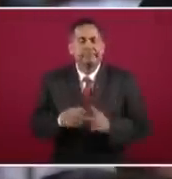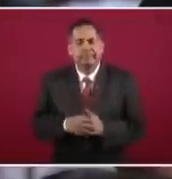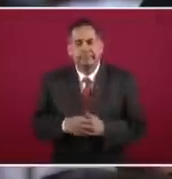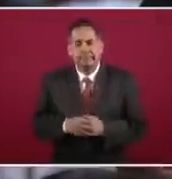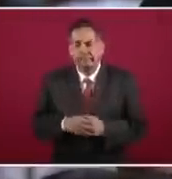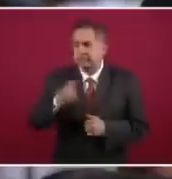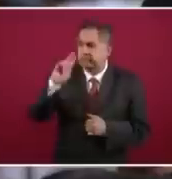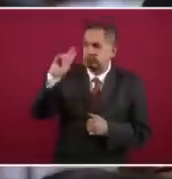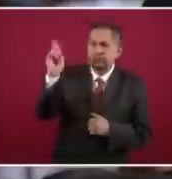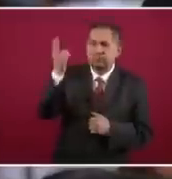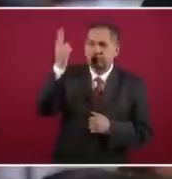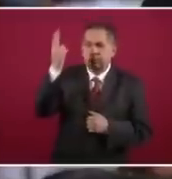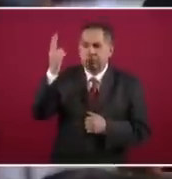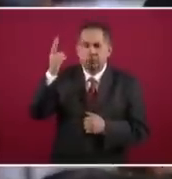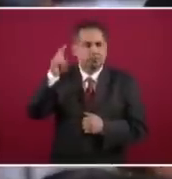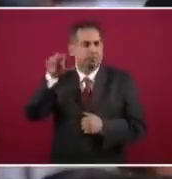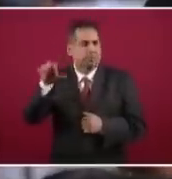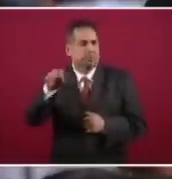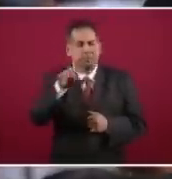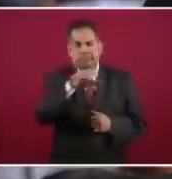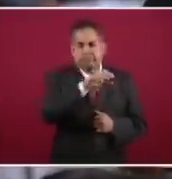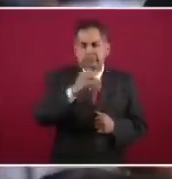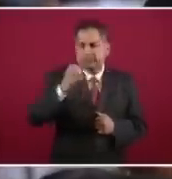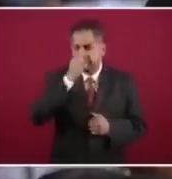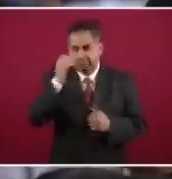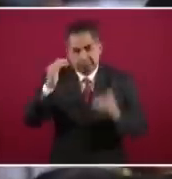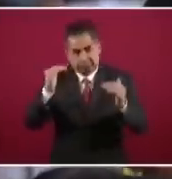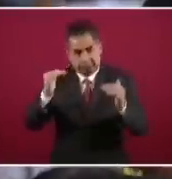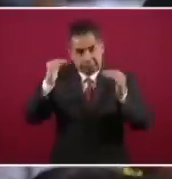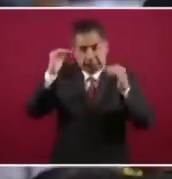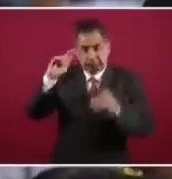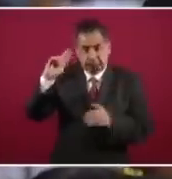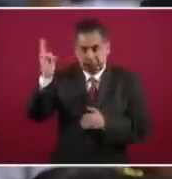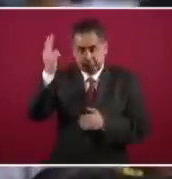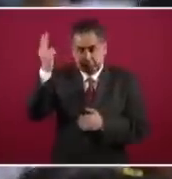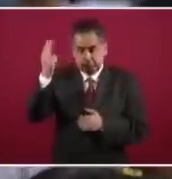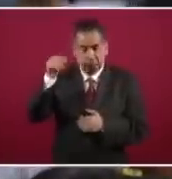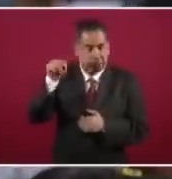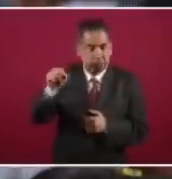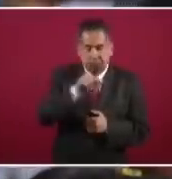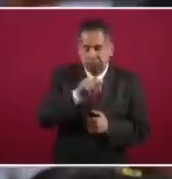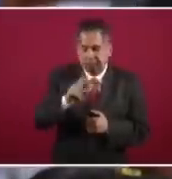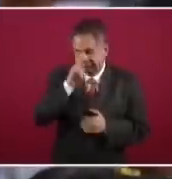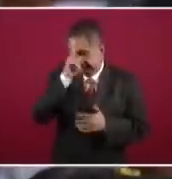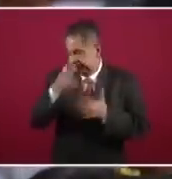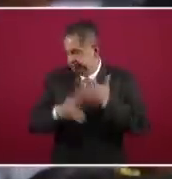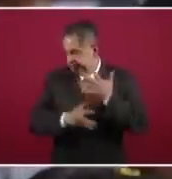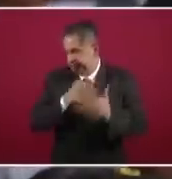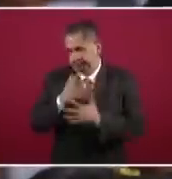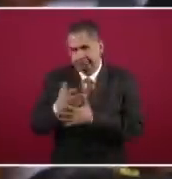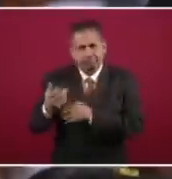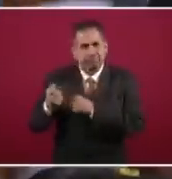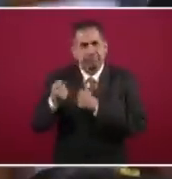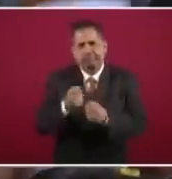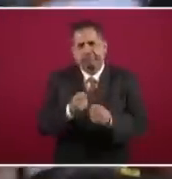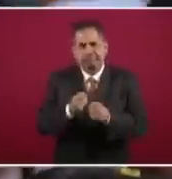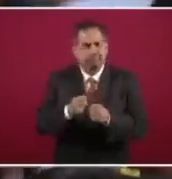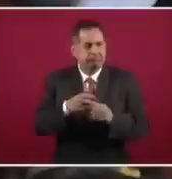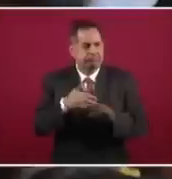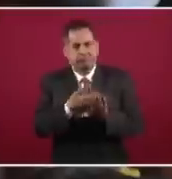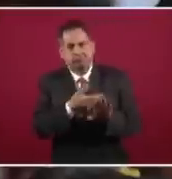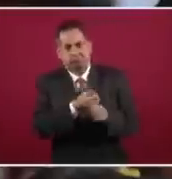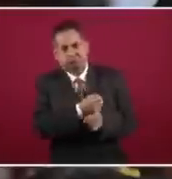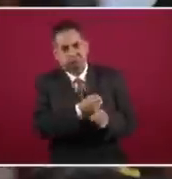las universidades, las escuelas de nivel superior, media superior? Hay una violencia fuertísima contra las